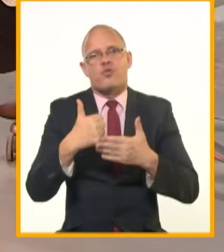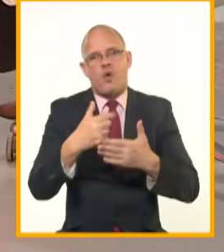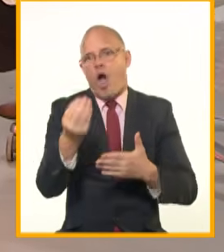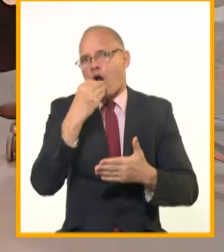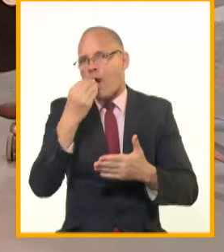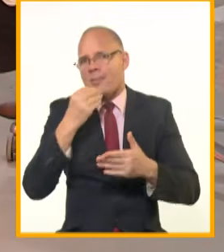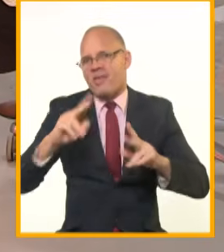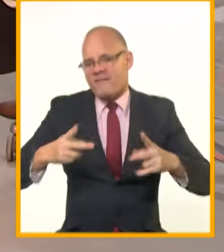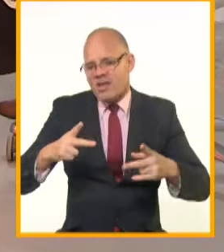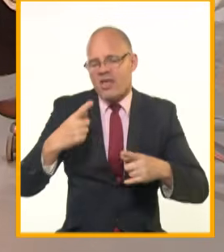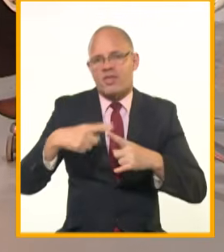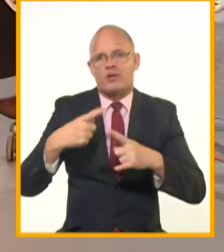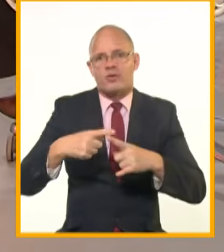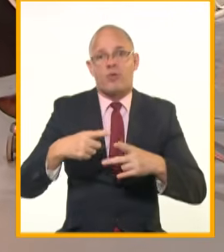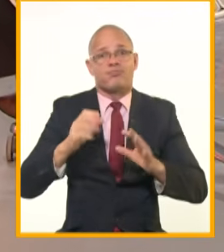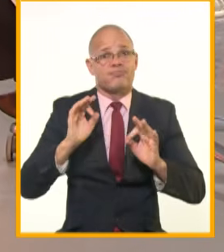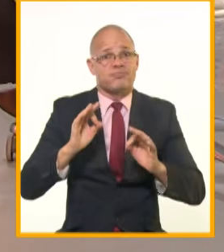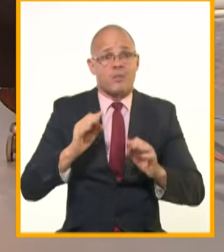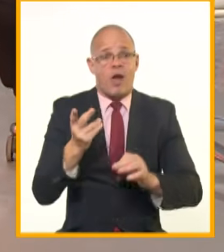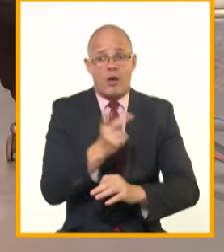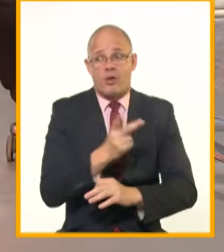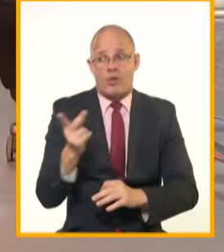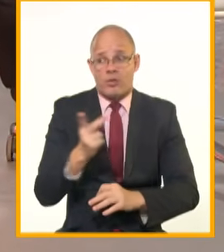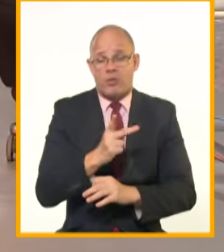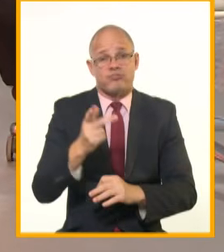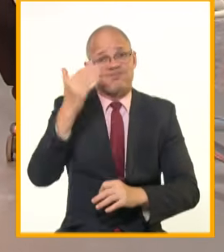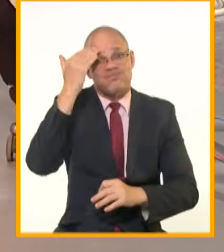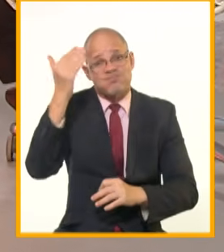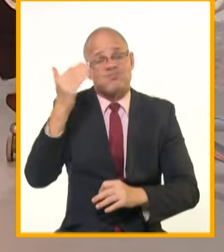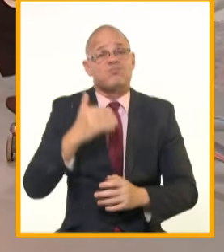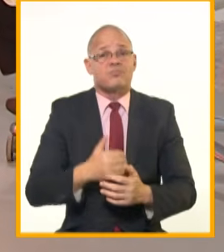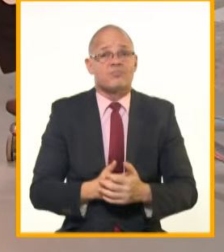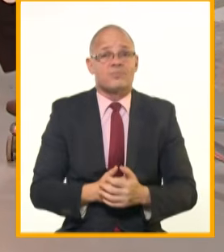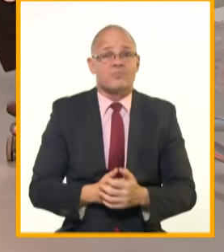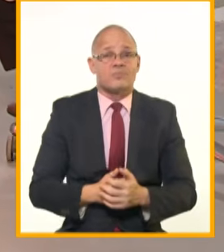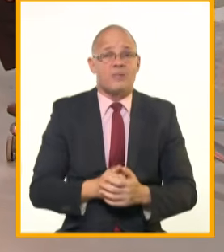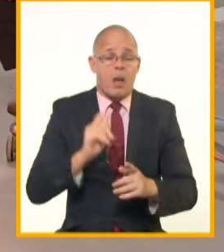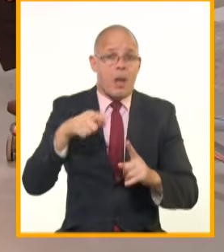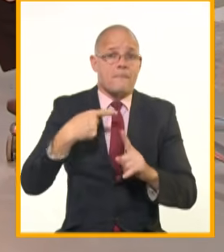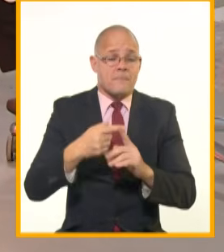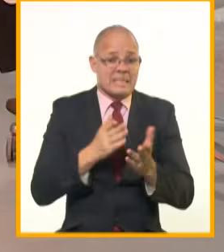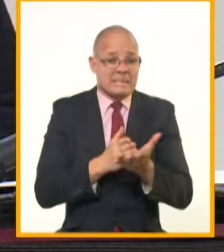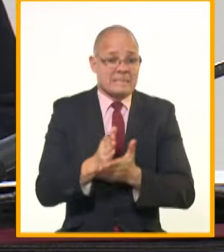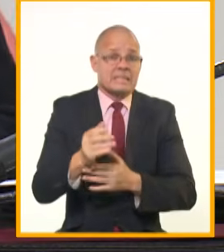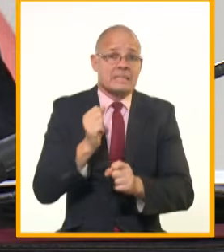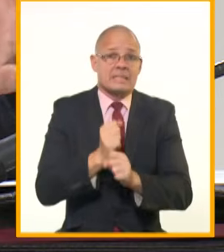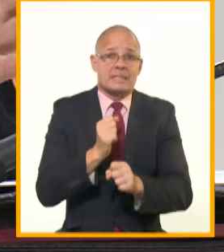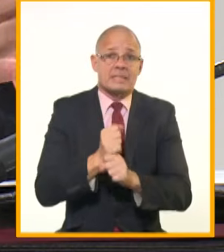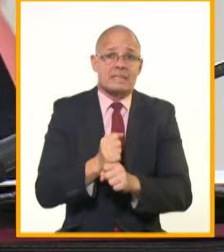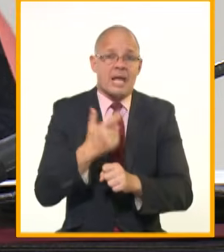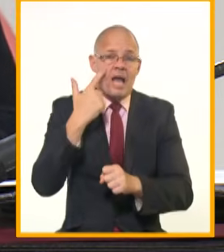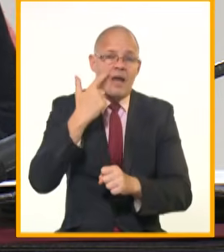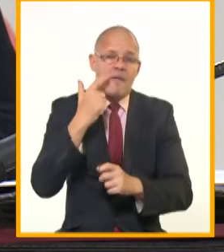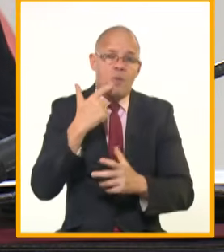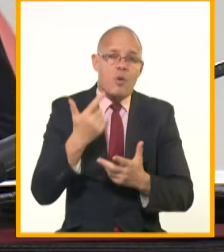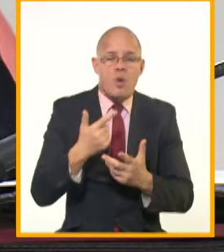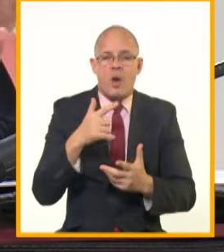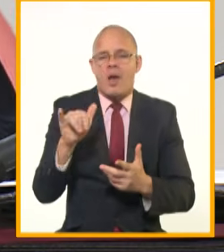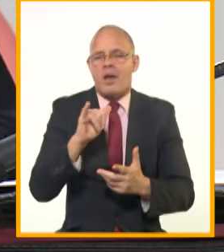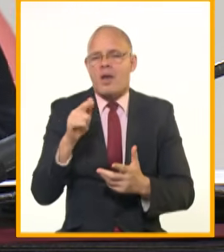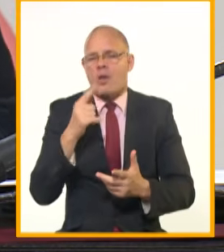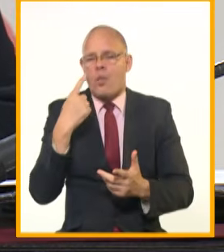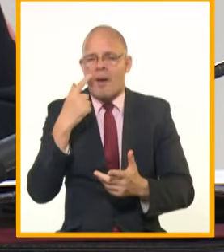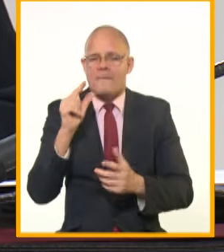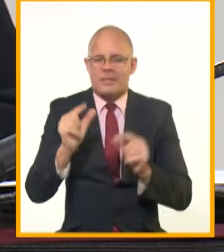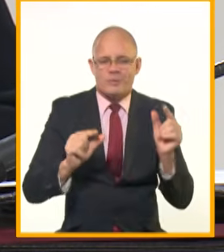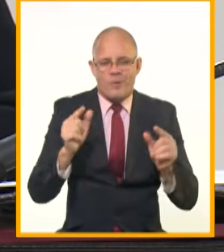creo, extraordinario para los dos territorios, y además todo lo que hay que seguir haciendo por mantenerse superavitarios, por ayudar